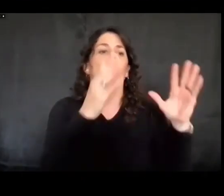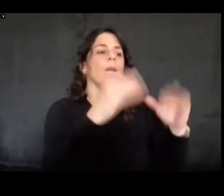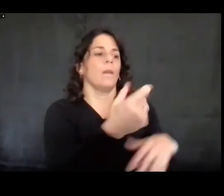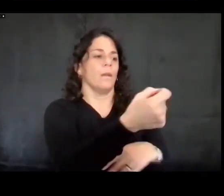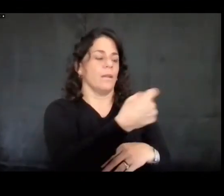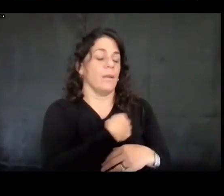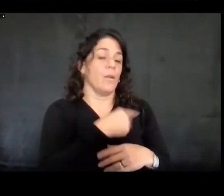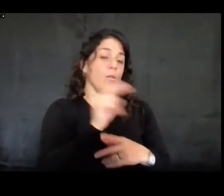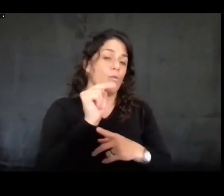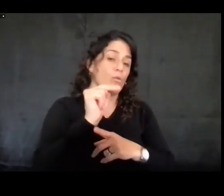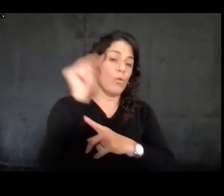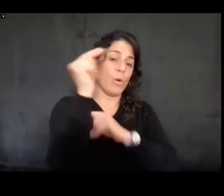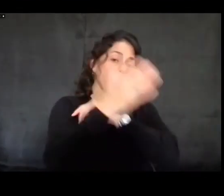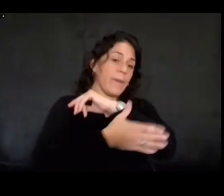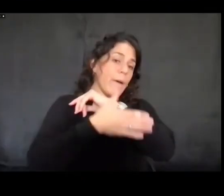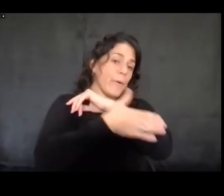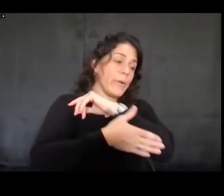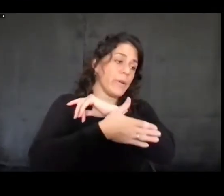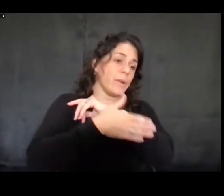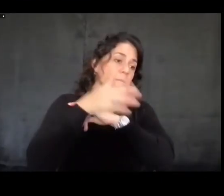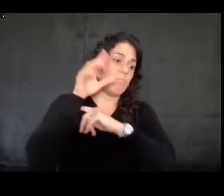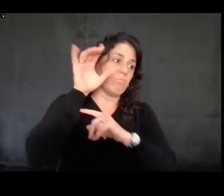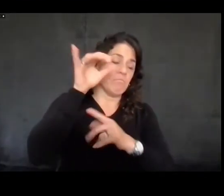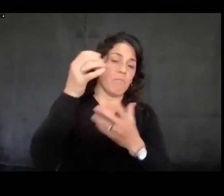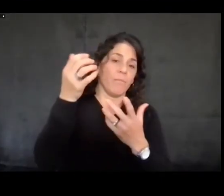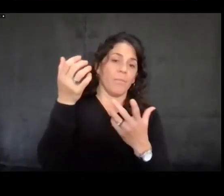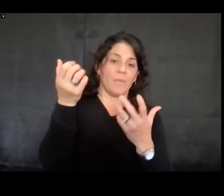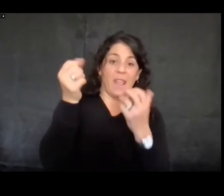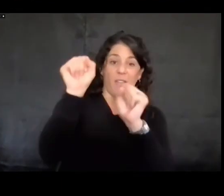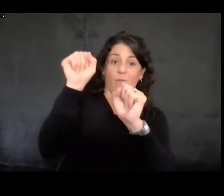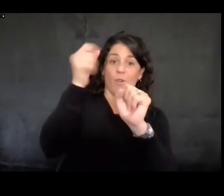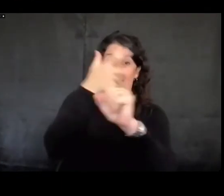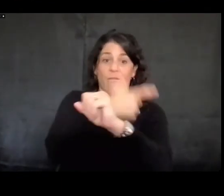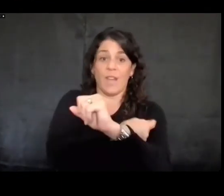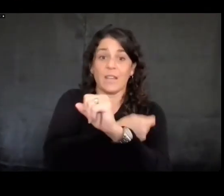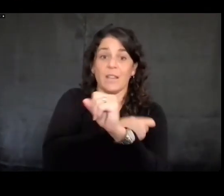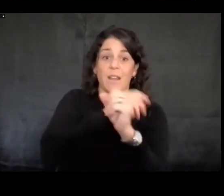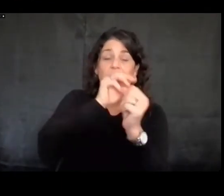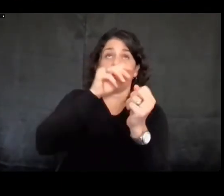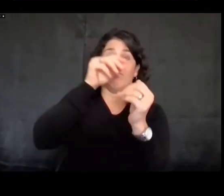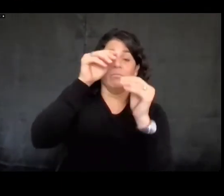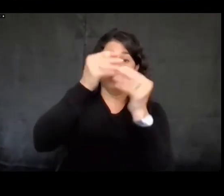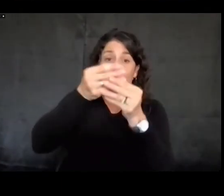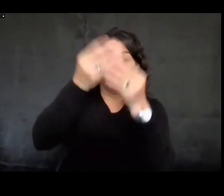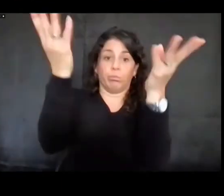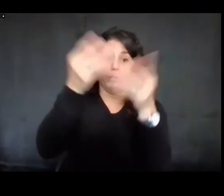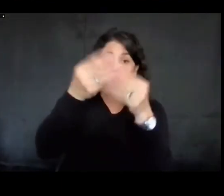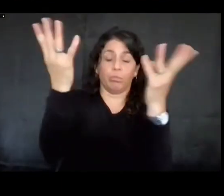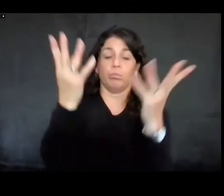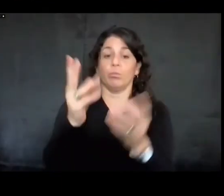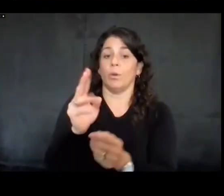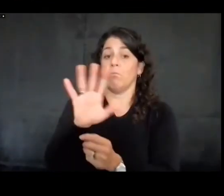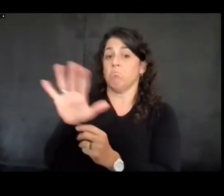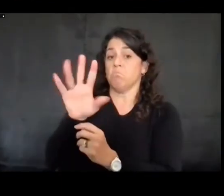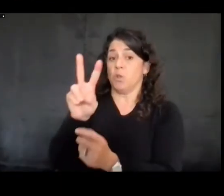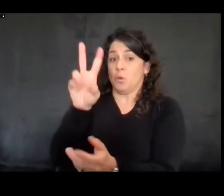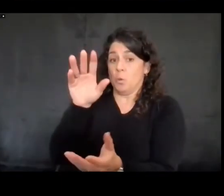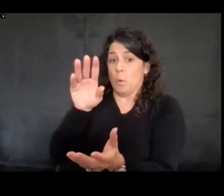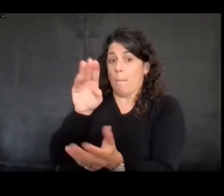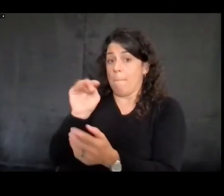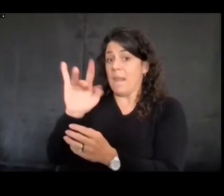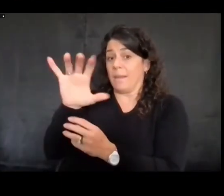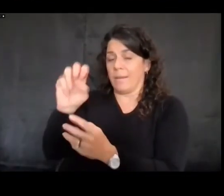y el tópico del condado norte dentro de ese esfuerzo de vacunar y destruir 2